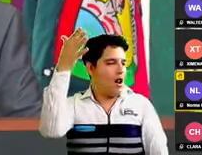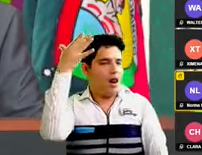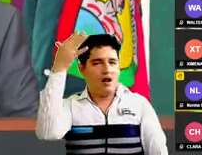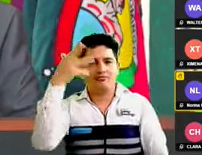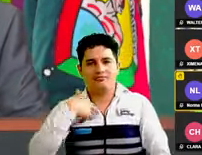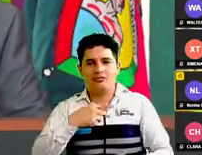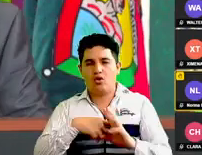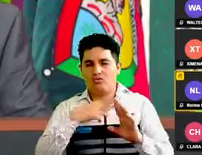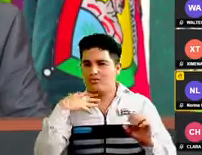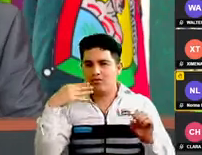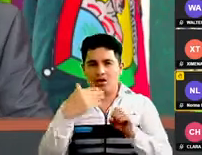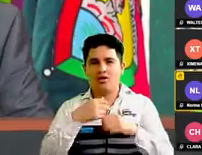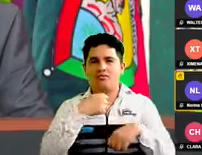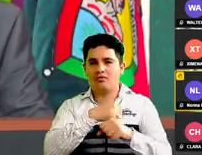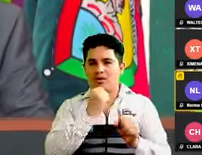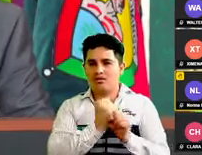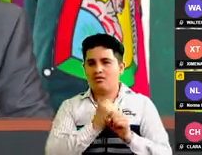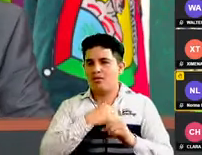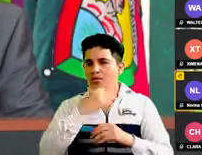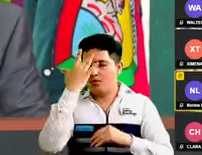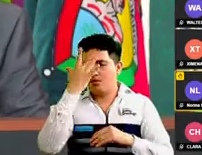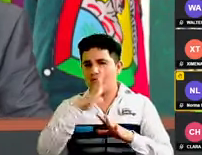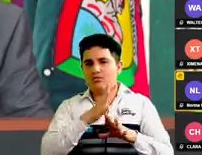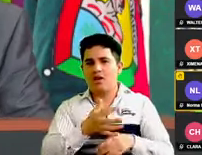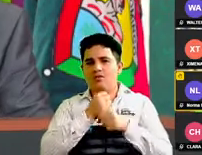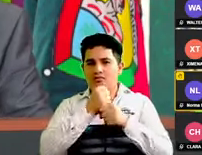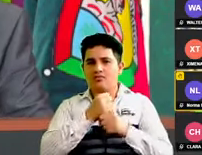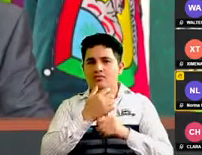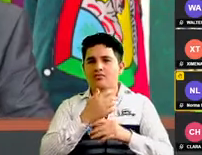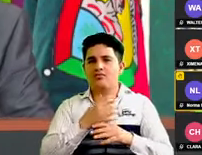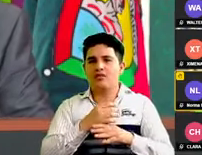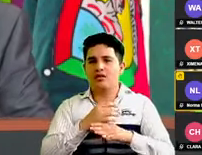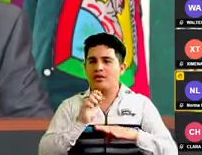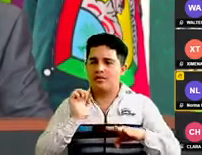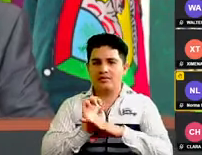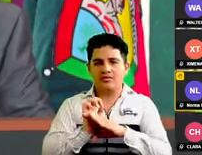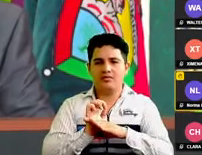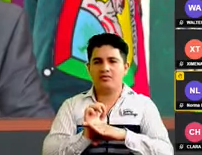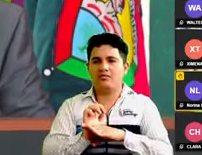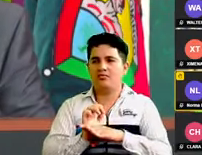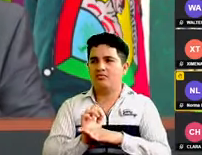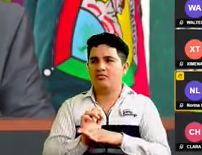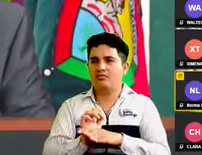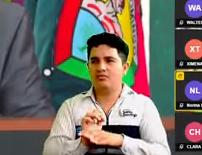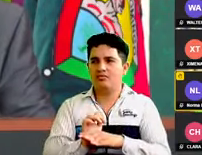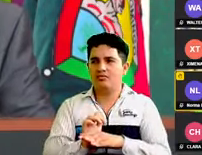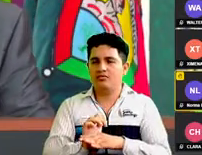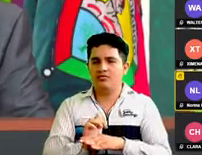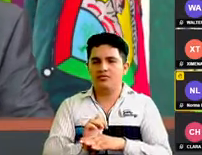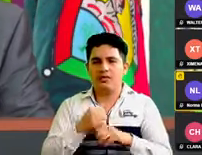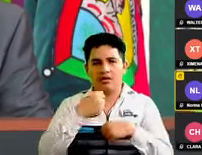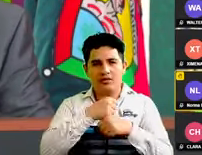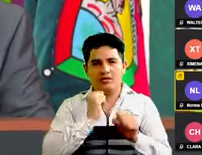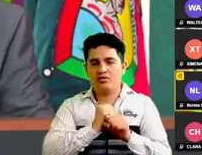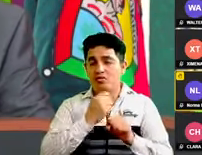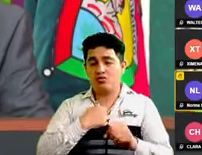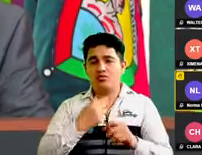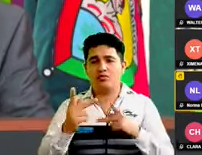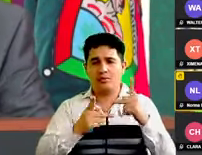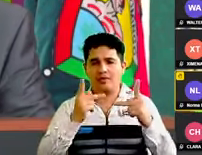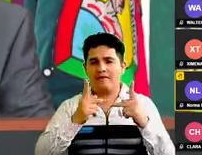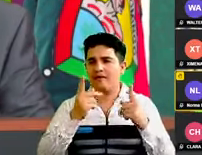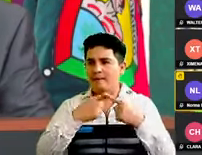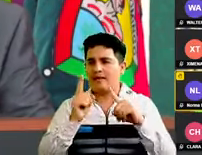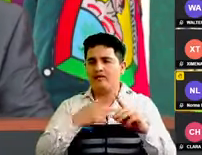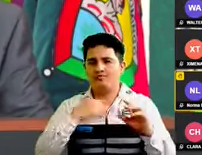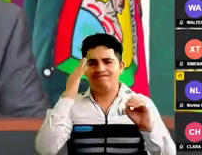pueblo y para el pueblo, porque tenemos que recuperar esta patria y tenemos que hacer las cosas que tenemos que hacer. No somos perfectos, tenemos